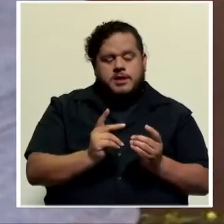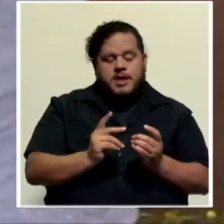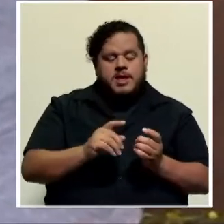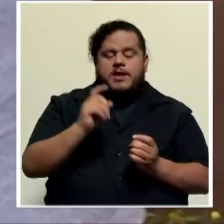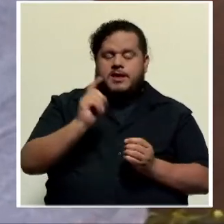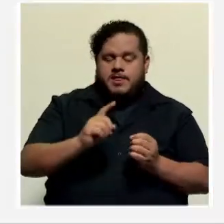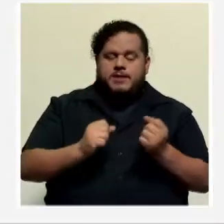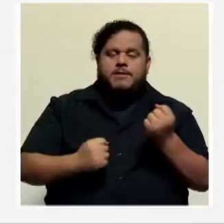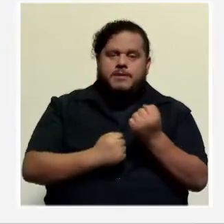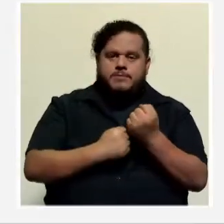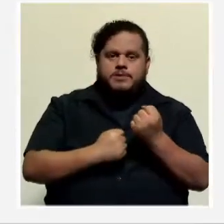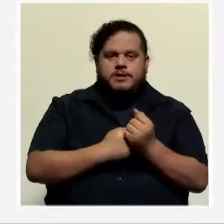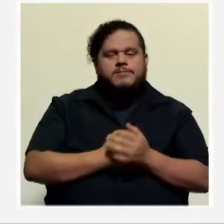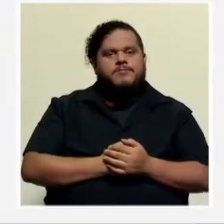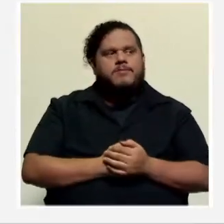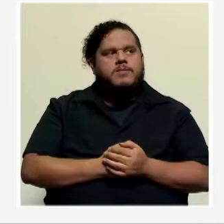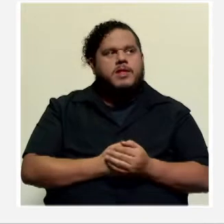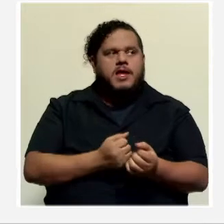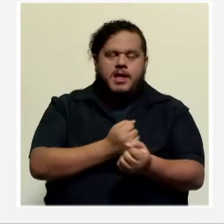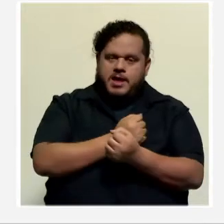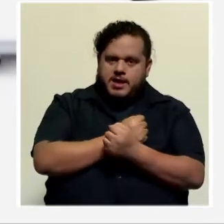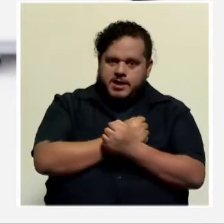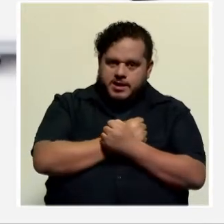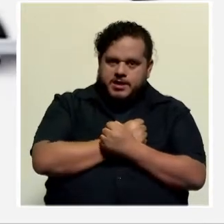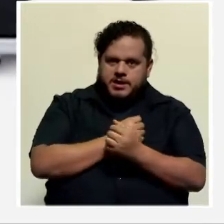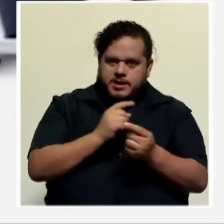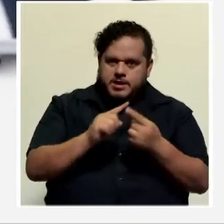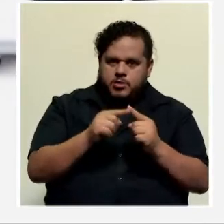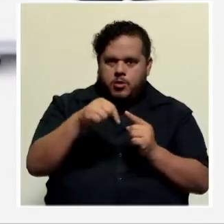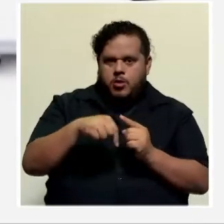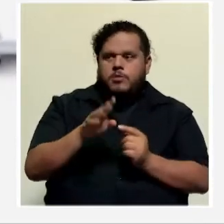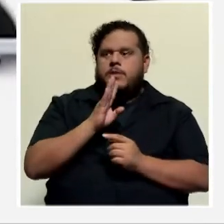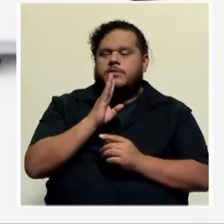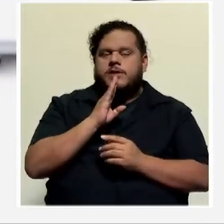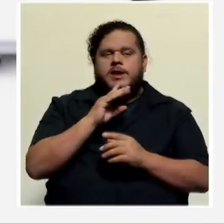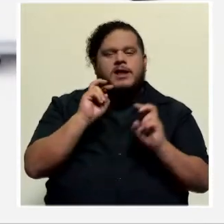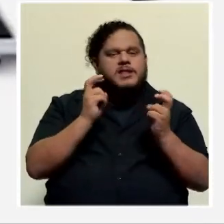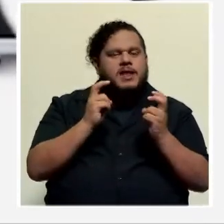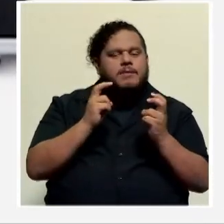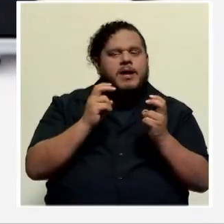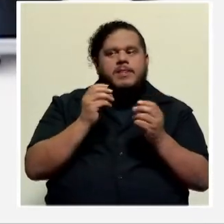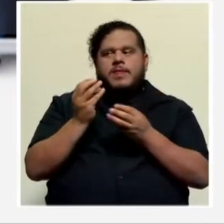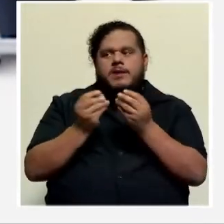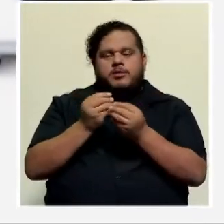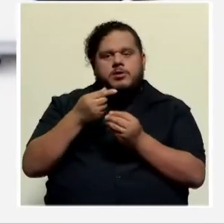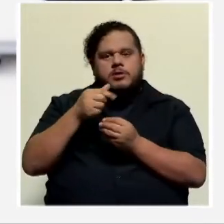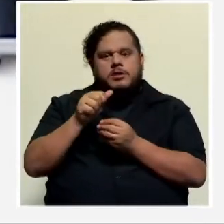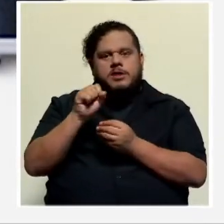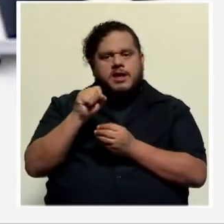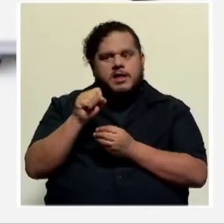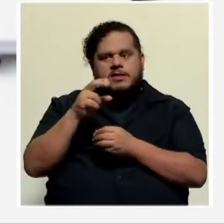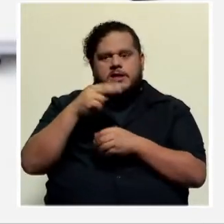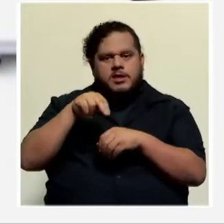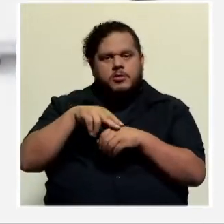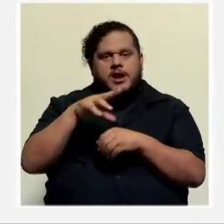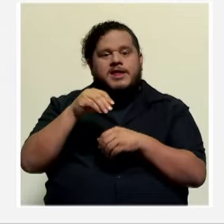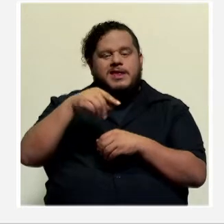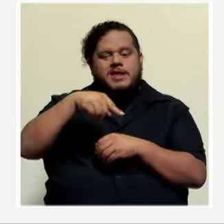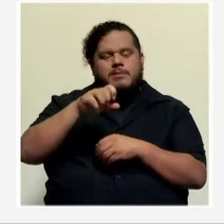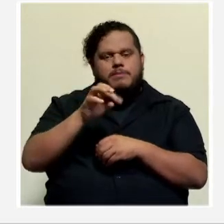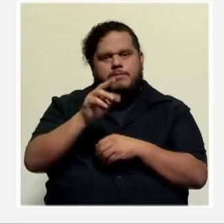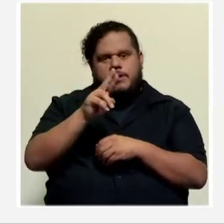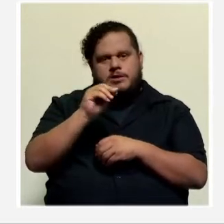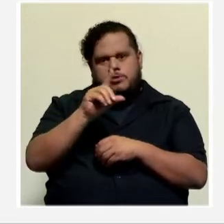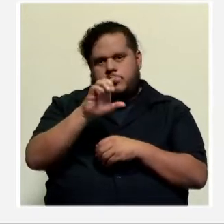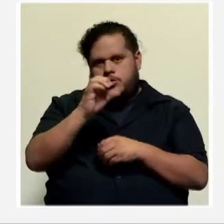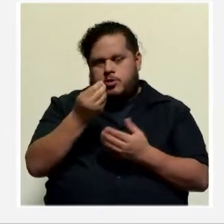debe apoyarse. Queridos amigos, hoy vamos a analizar el tema de la producción de gas natural y de petróleo en nuestro país. Y